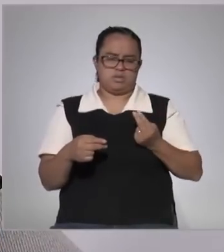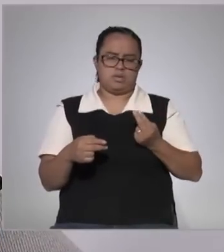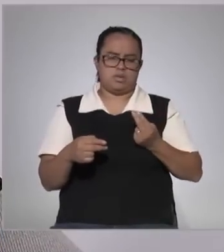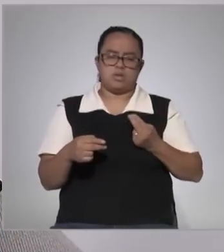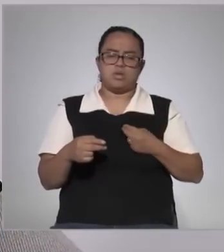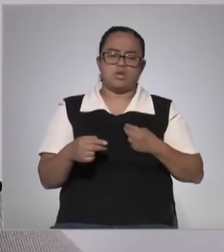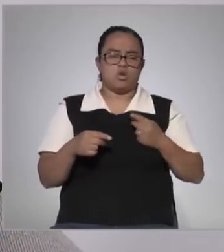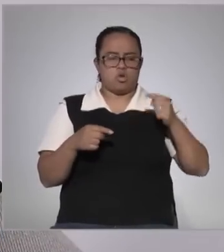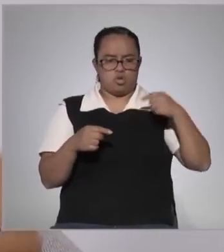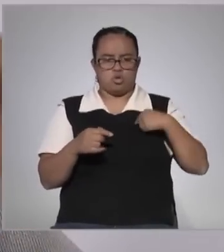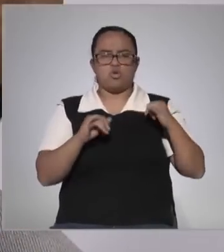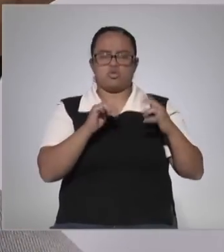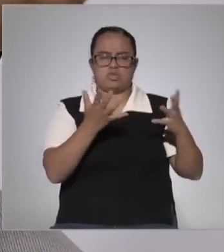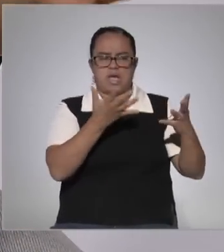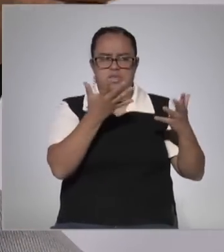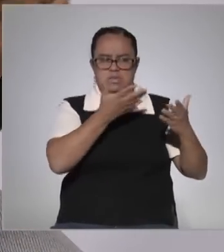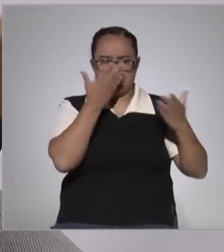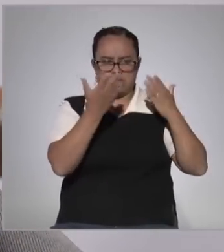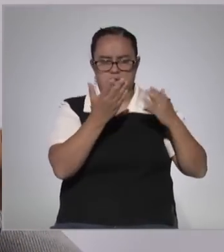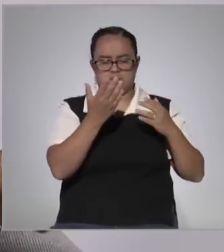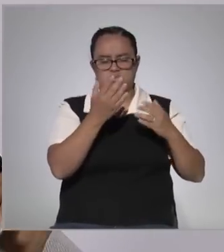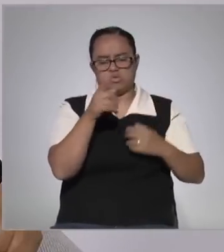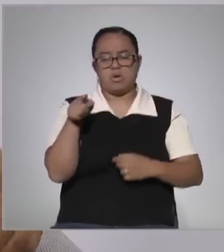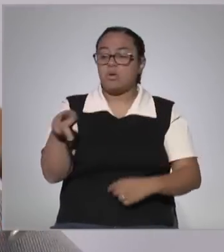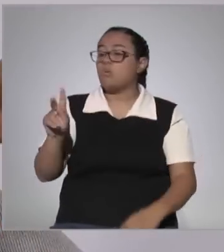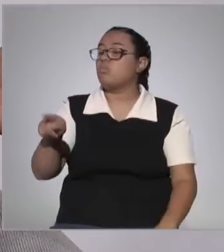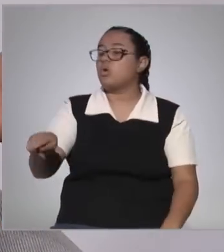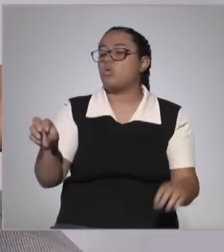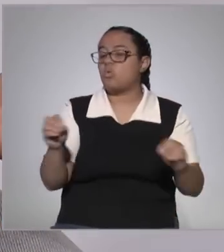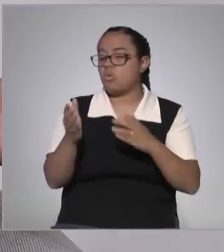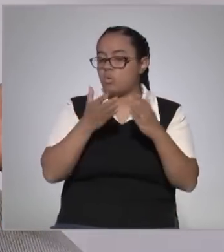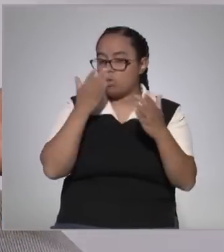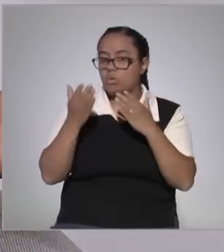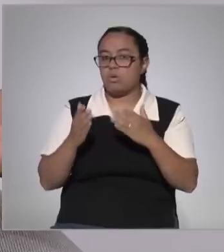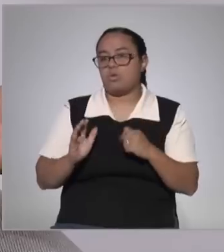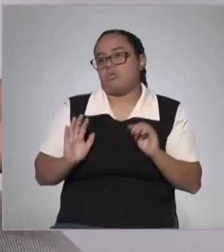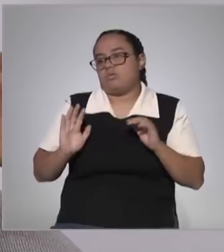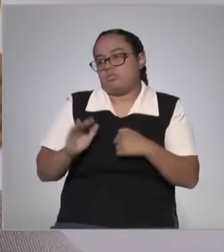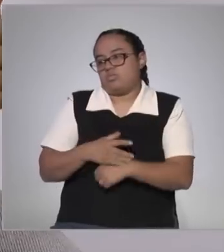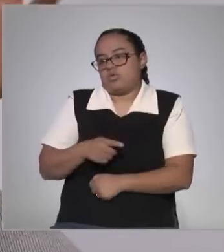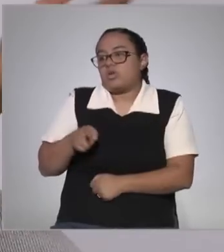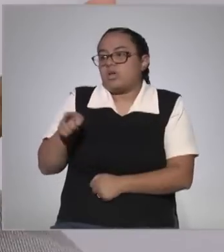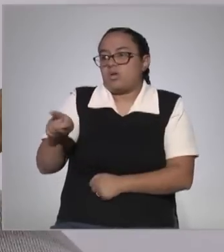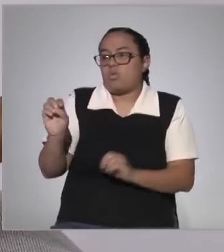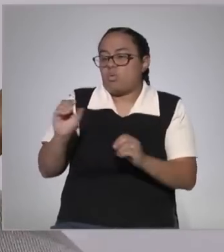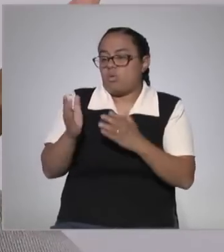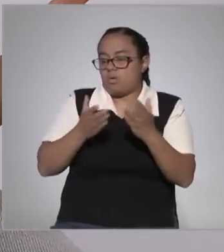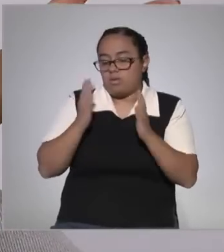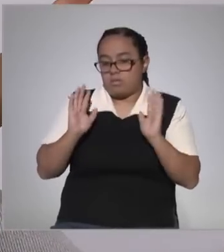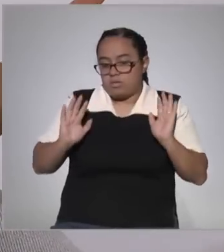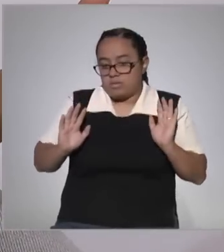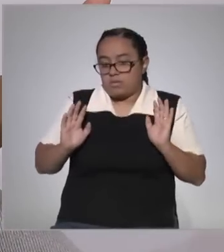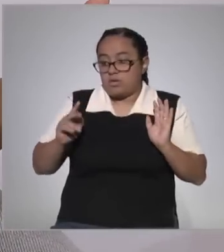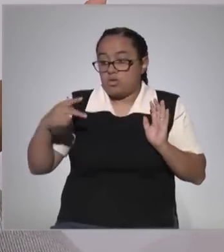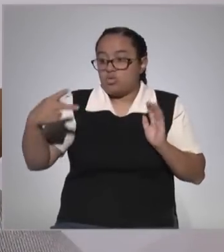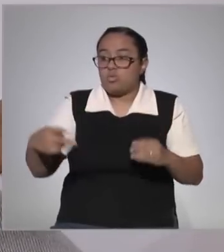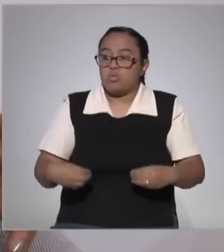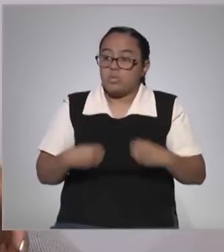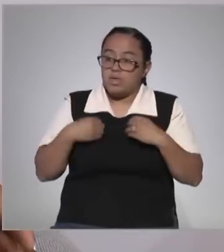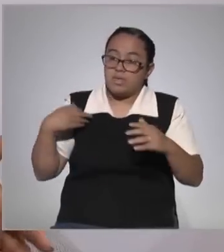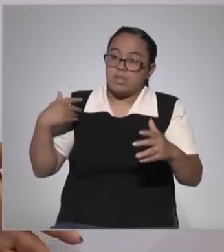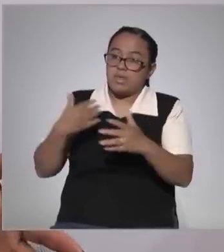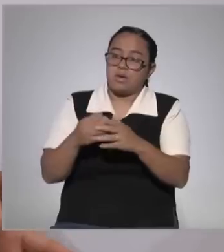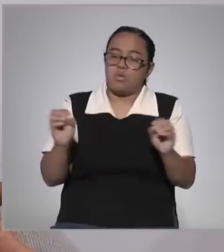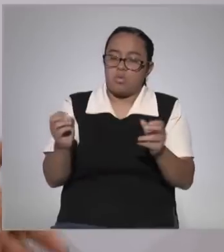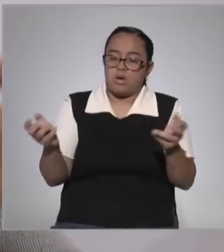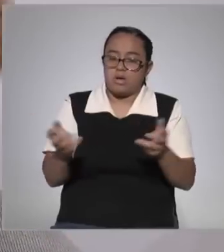Tú sí hiciste una carrera, pero él no tiene. Pues, ¿por qué no tuvo? Tuvo que haber hecho algo en la vida. Y